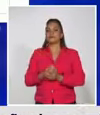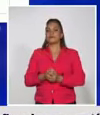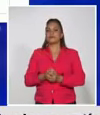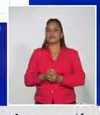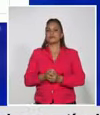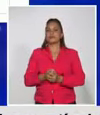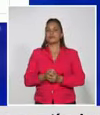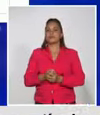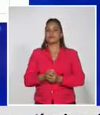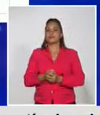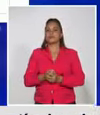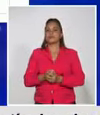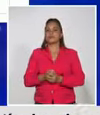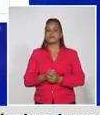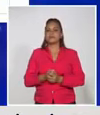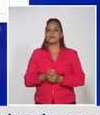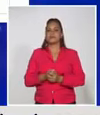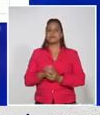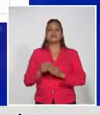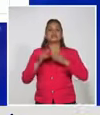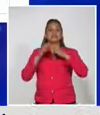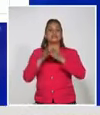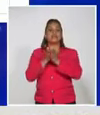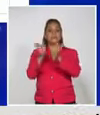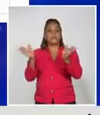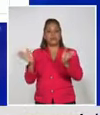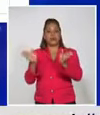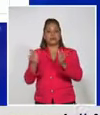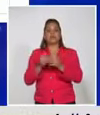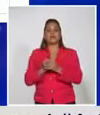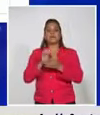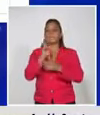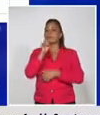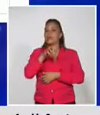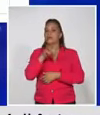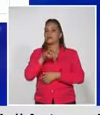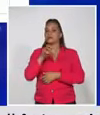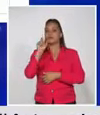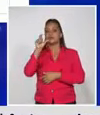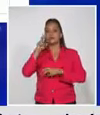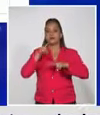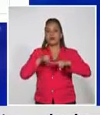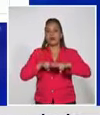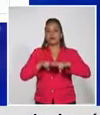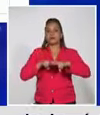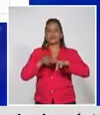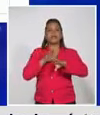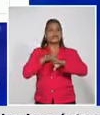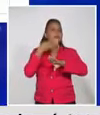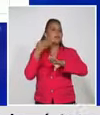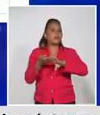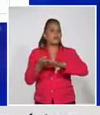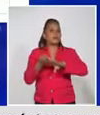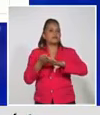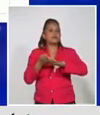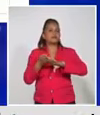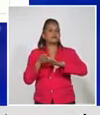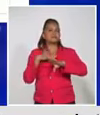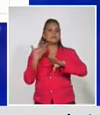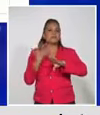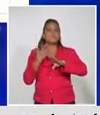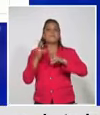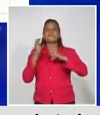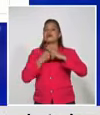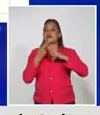719,8, Regla, San Miguel del Padrón, Marianao, Centro Habana. Después entonces viene Bayamo con